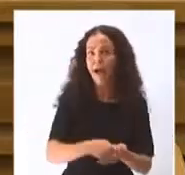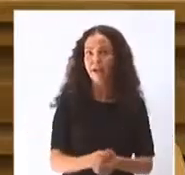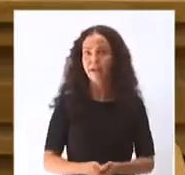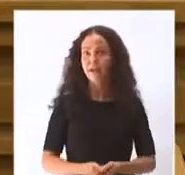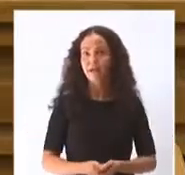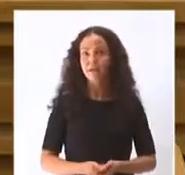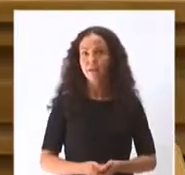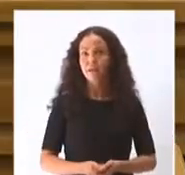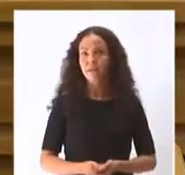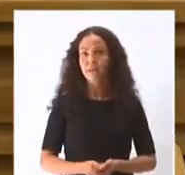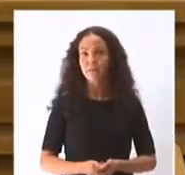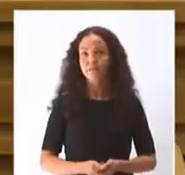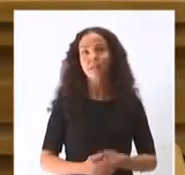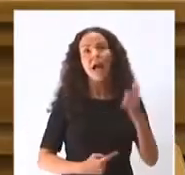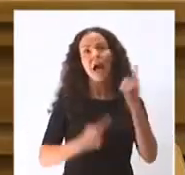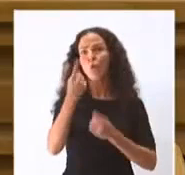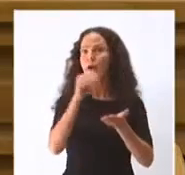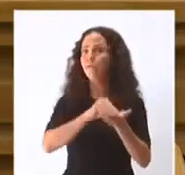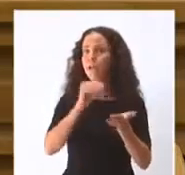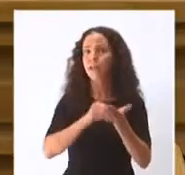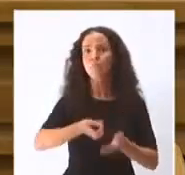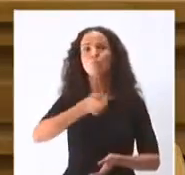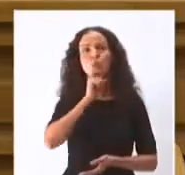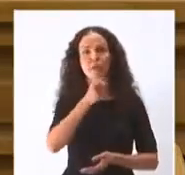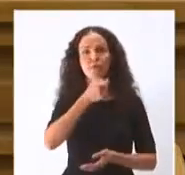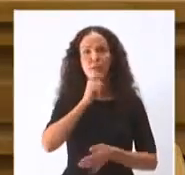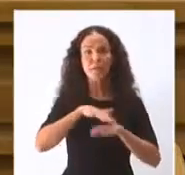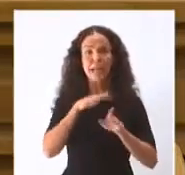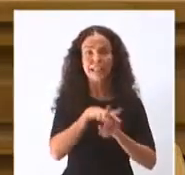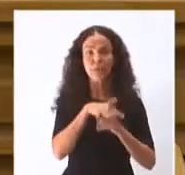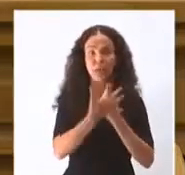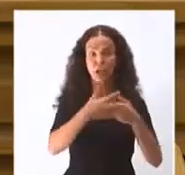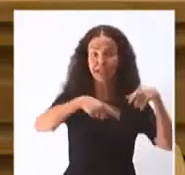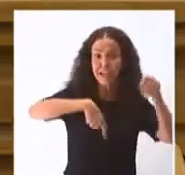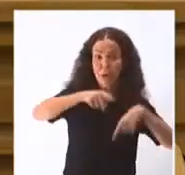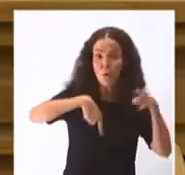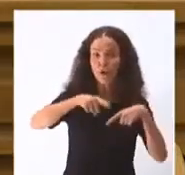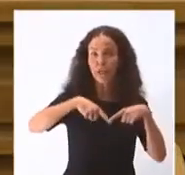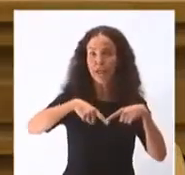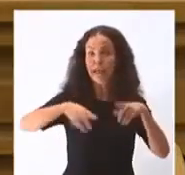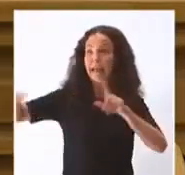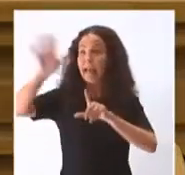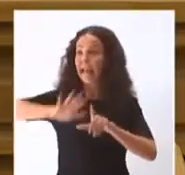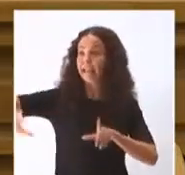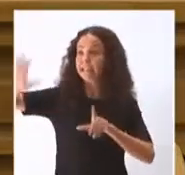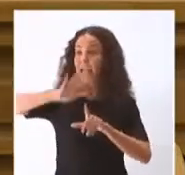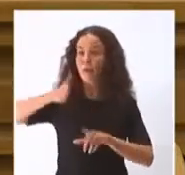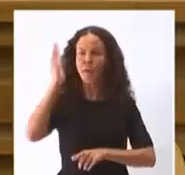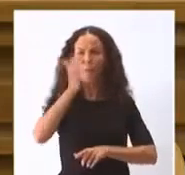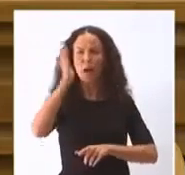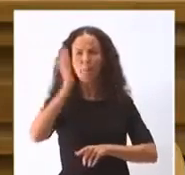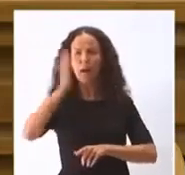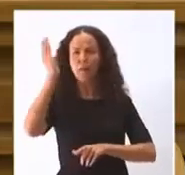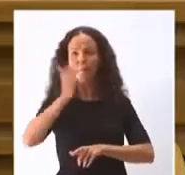veces malabares para poder recomponer la situación de un transporte que el estado ve cada vez más lejano sobre todo cuanto más